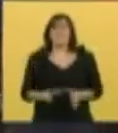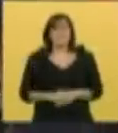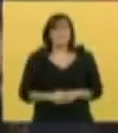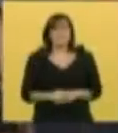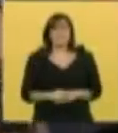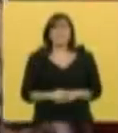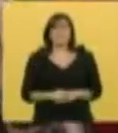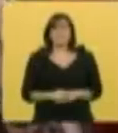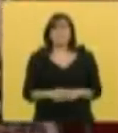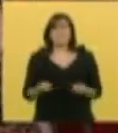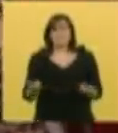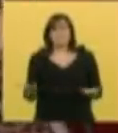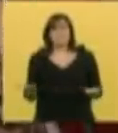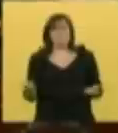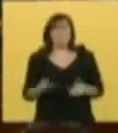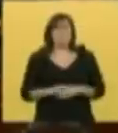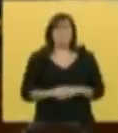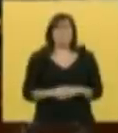Bien.